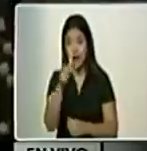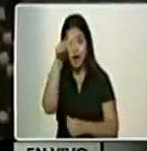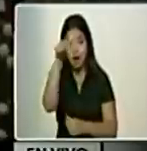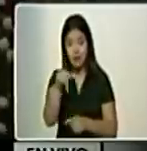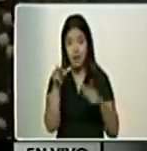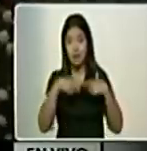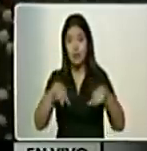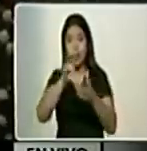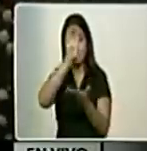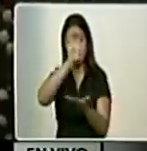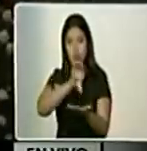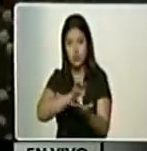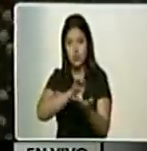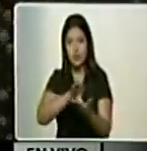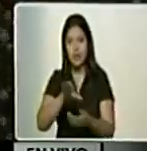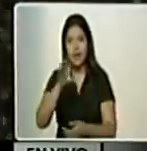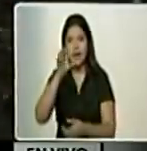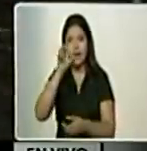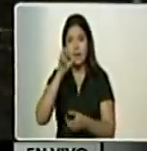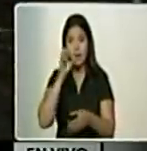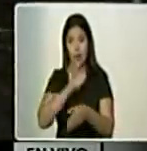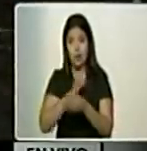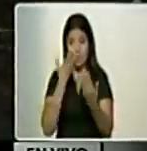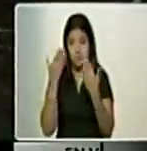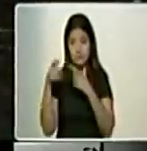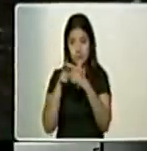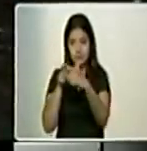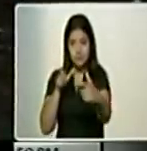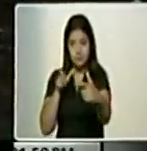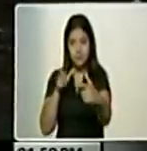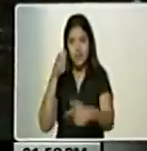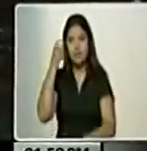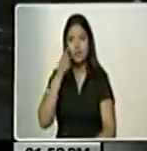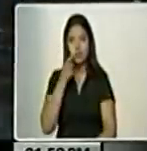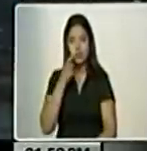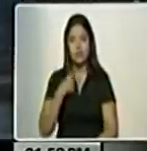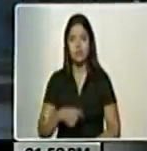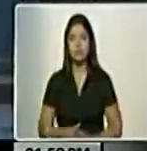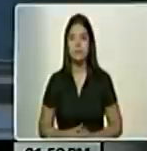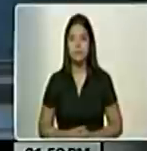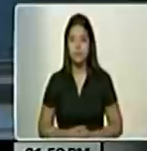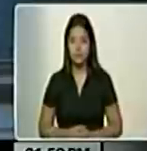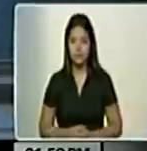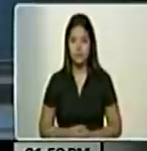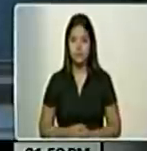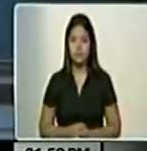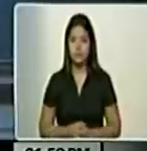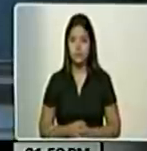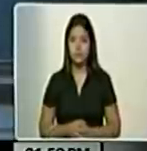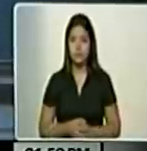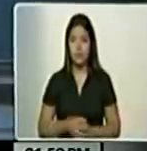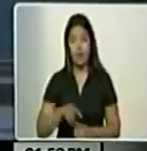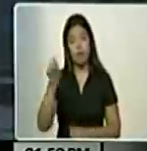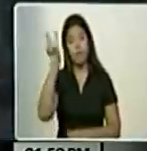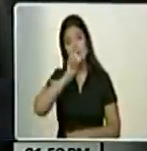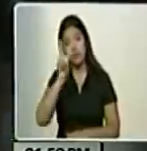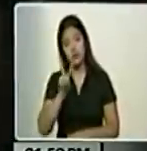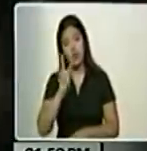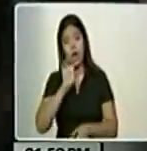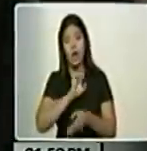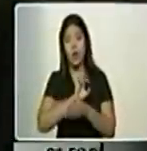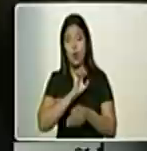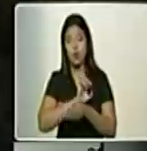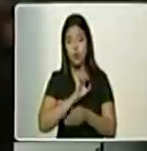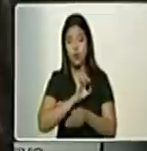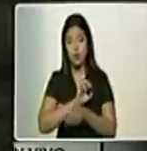aquí en la ciudad de Quito ahí está el sarcófago de nuestro gran Mariscal de ayacucho próser venezolano próser ecuatoriano